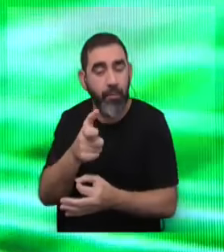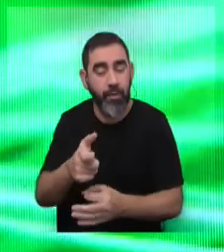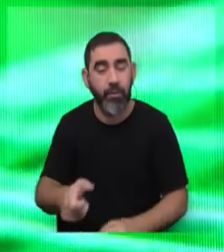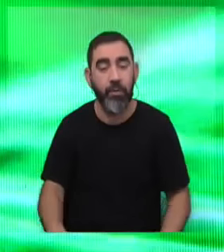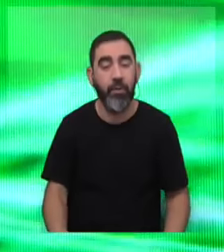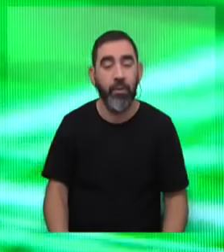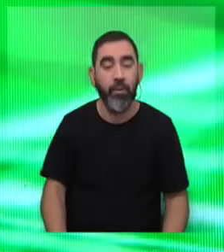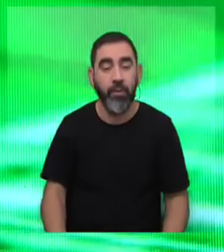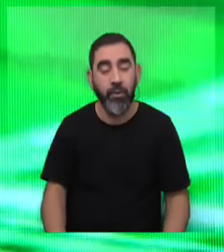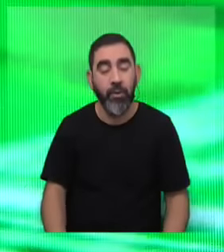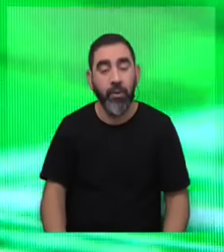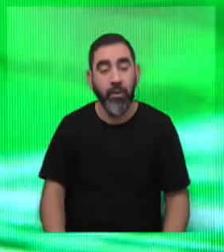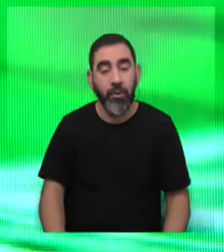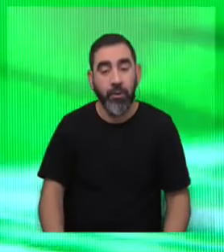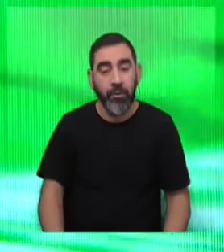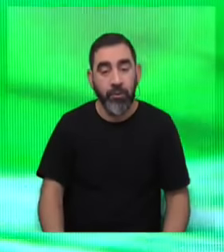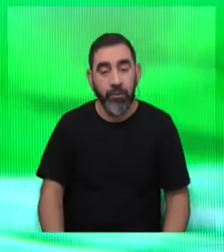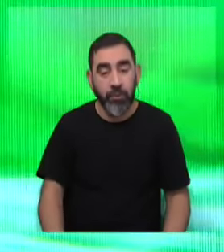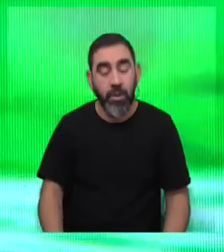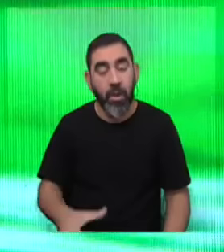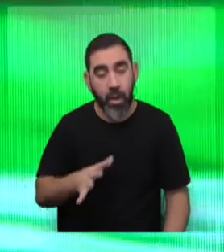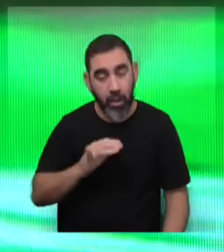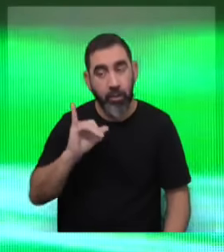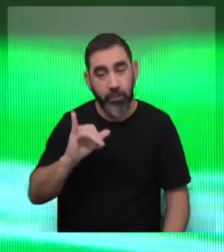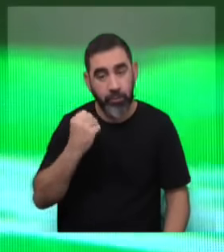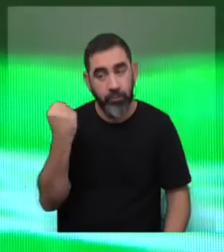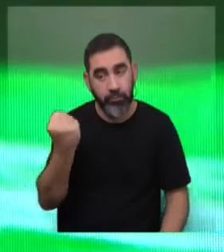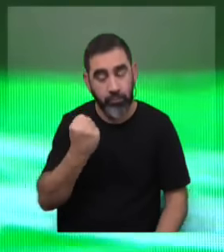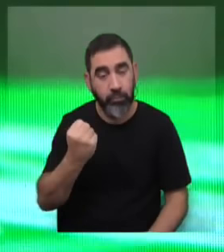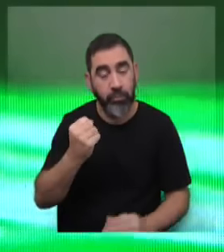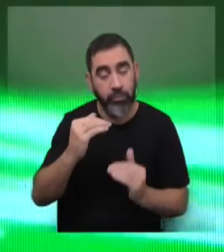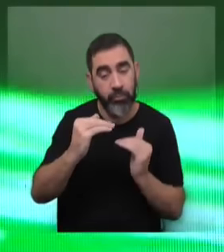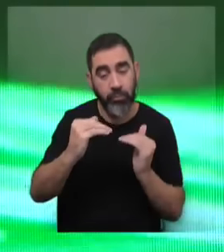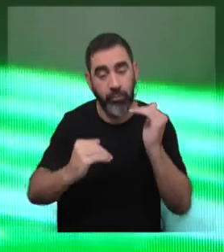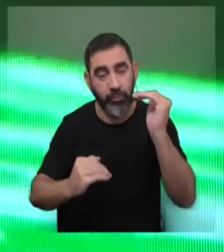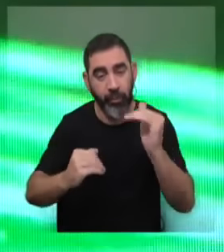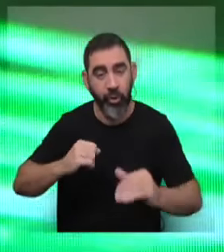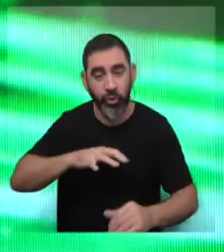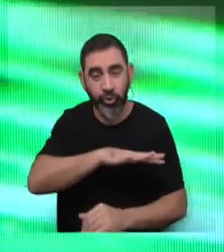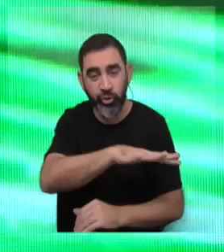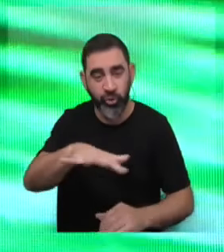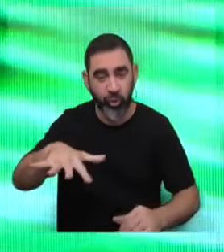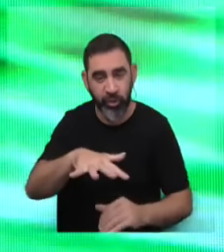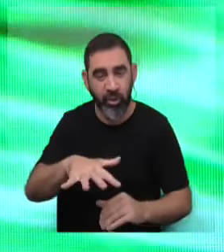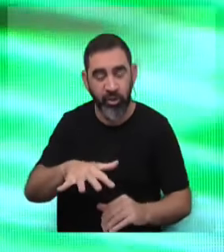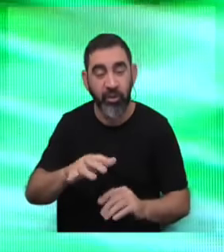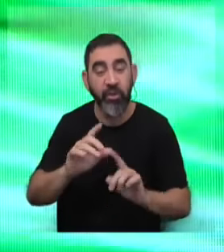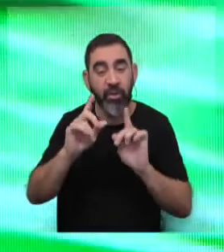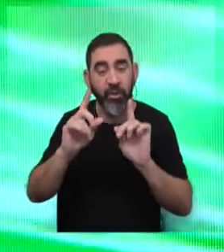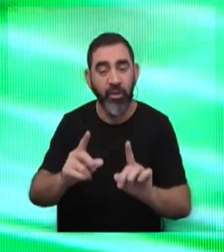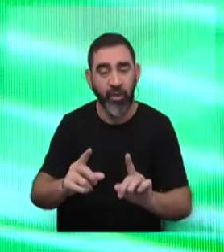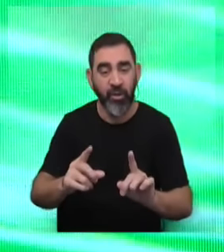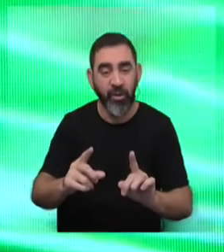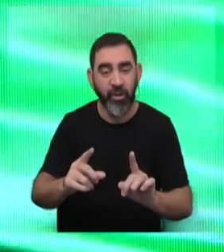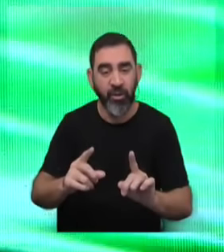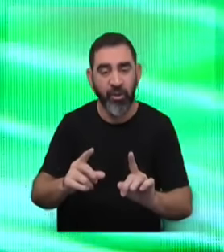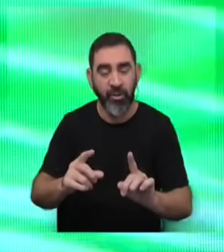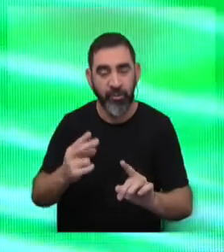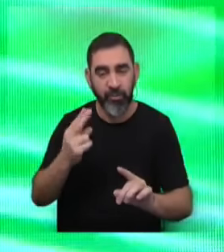sentido del Progreso hay un un aumento muy importante de las desigualdades sociales y hay una capacidad puesta en